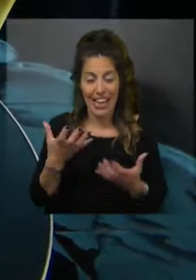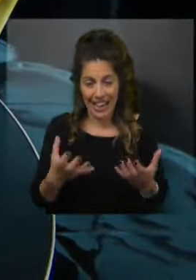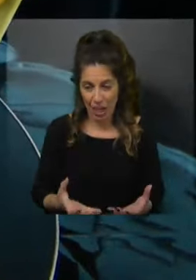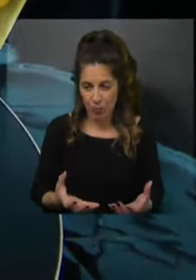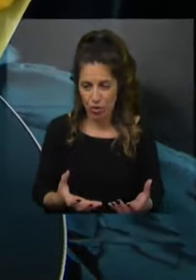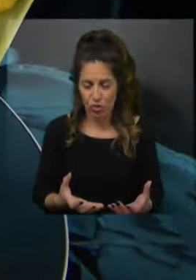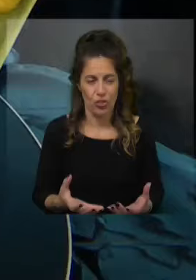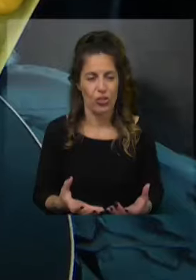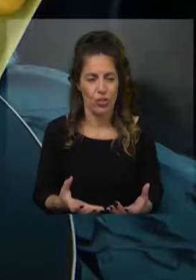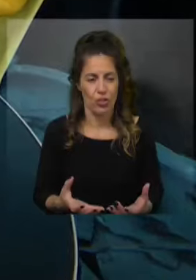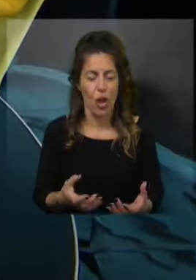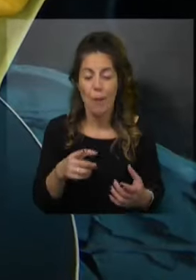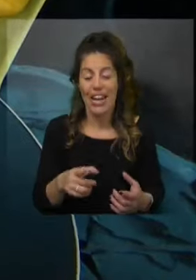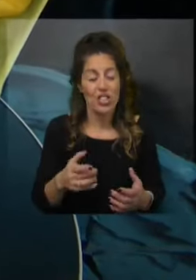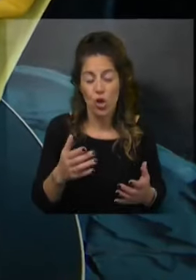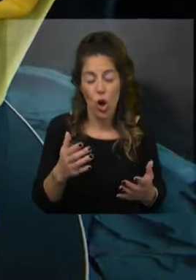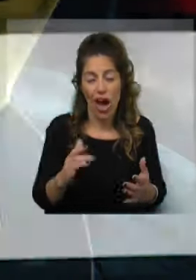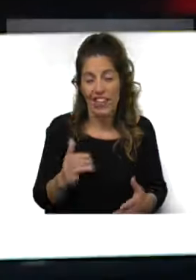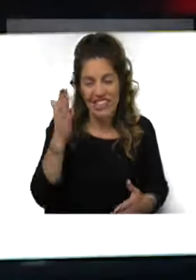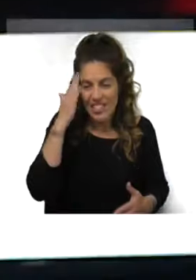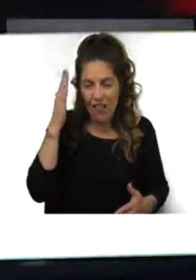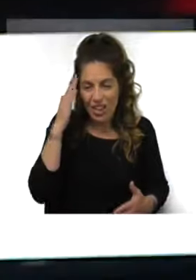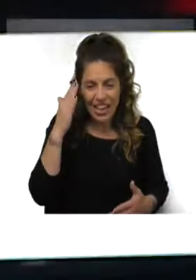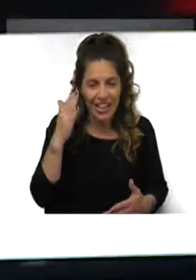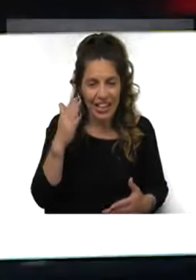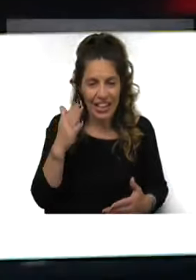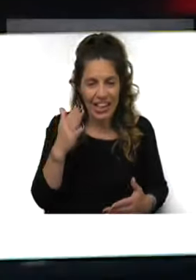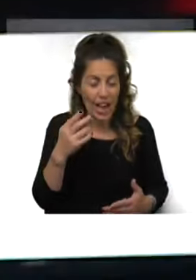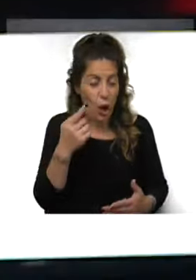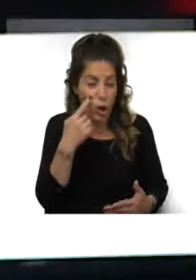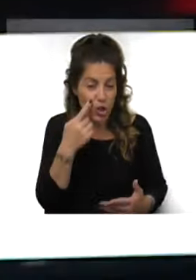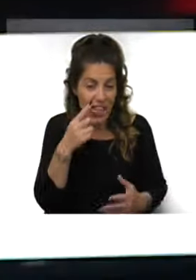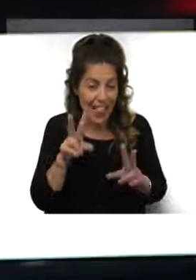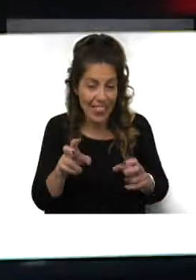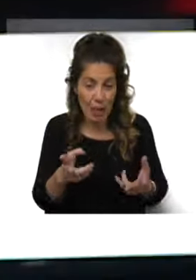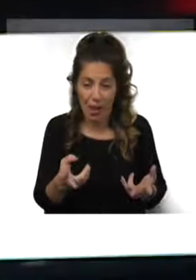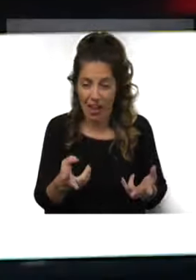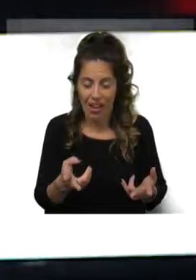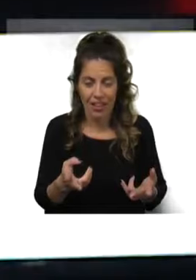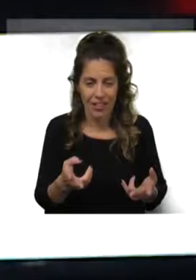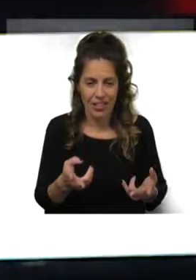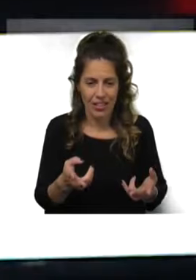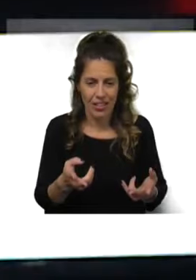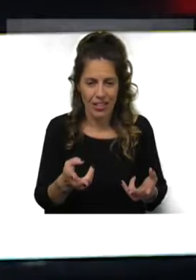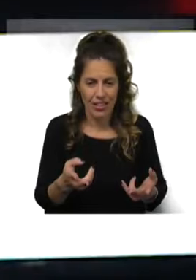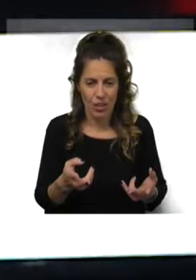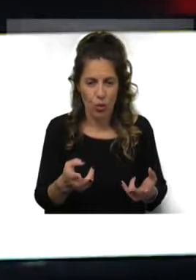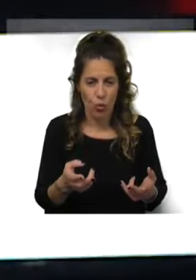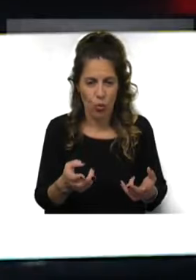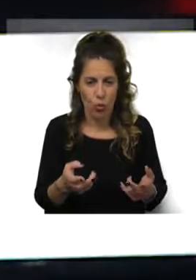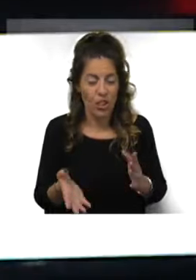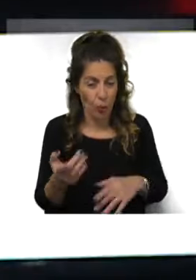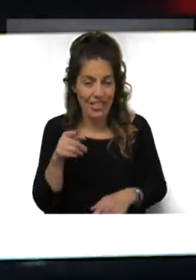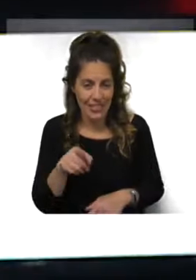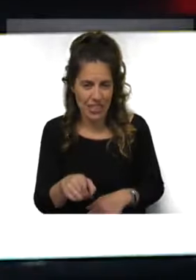queremos Pero para eso hay que saberlo hay que hay que entrar en el tema no no hay que tocar oído Bueno Este creo que